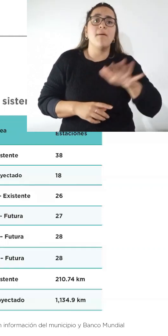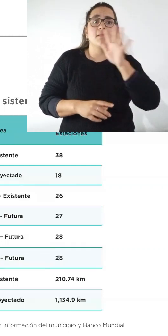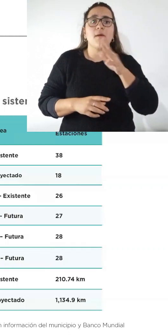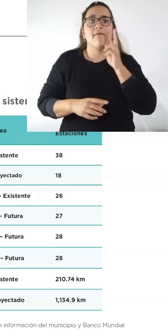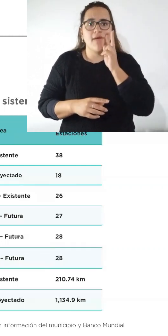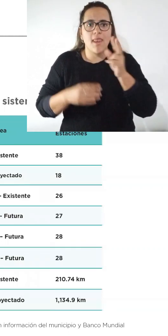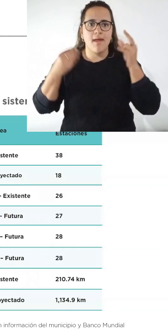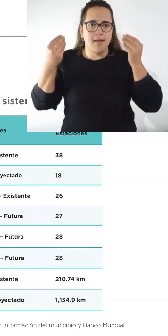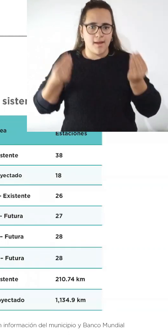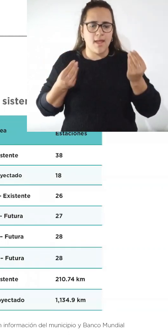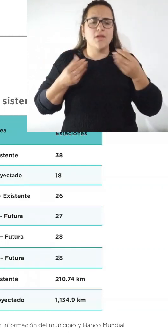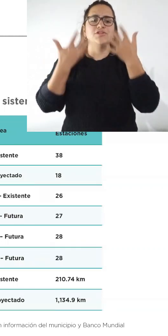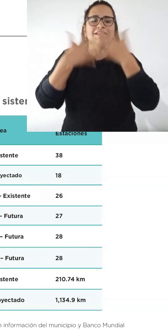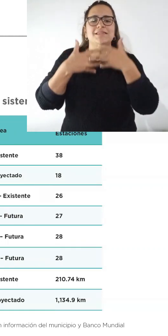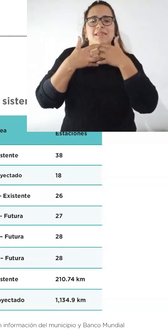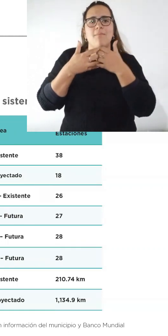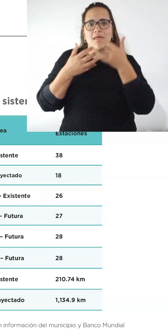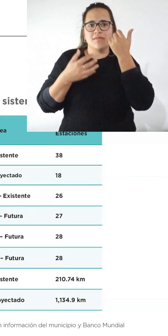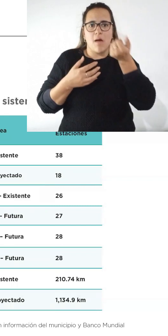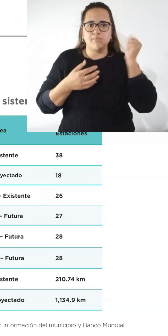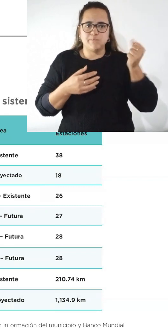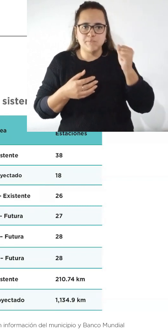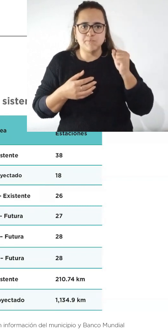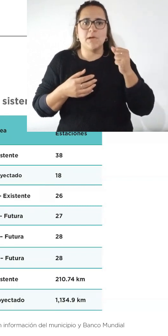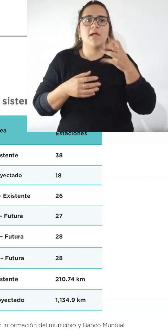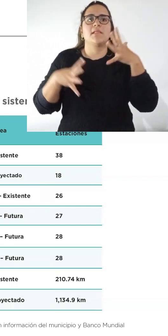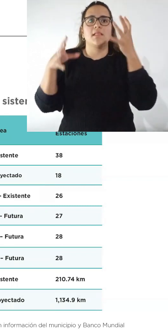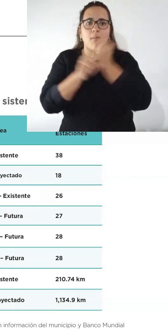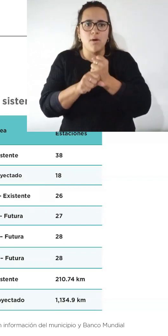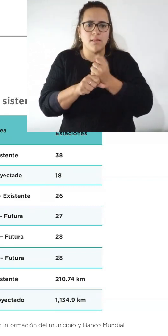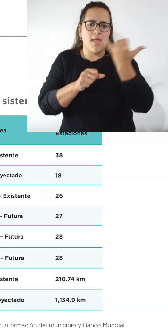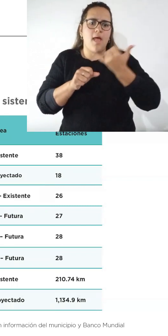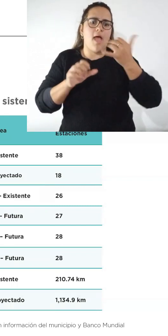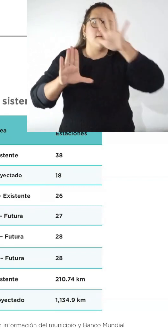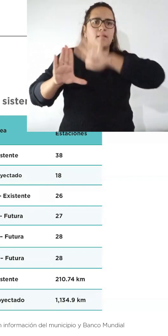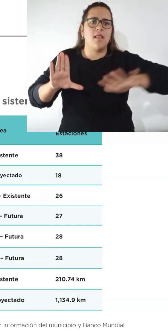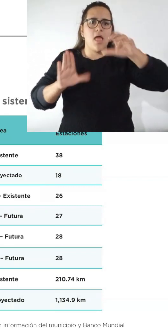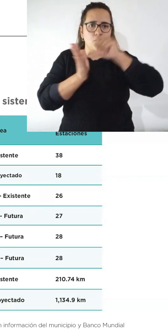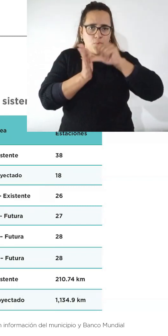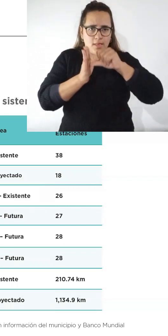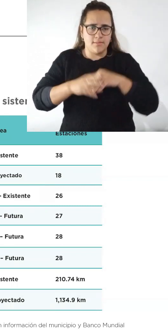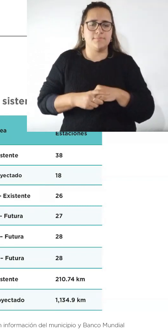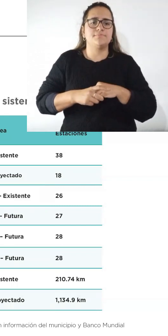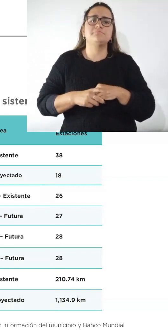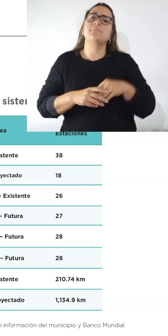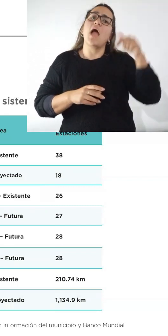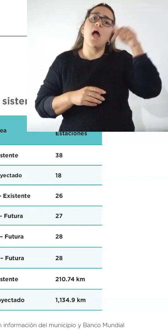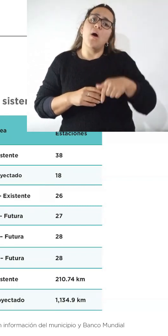en este mapa podemos ver en primer lugar los sistemas existentes de transporte masivo que existen en la